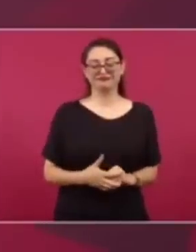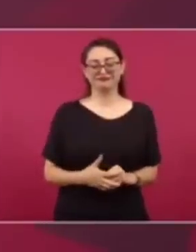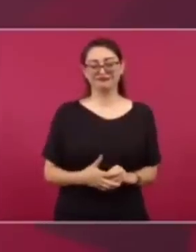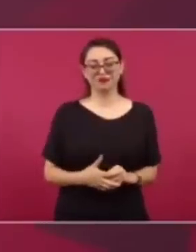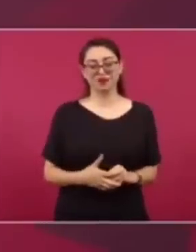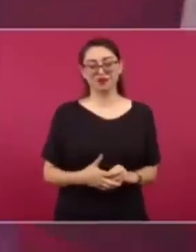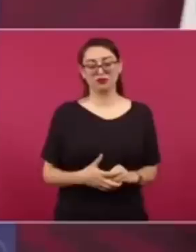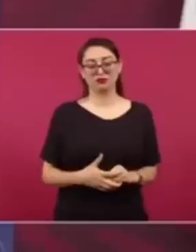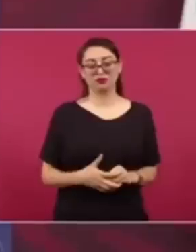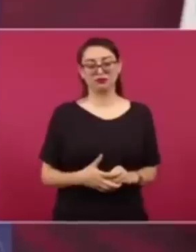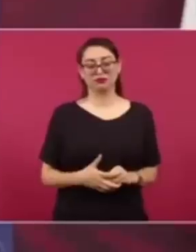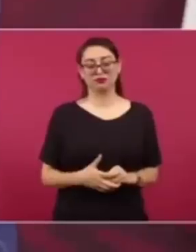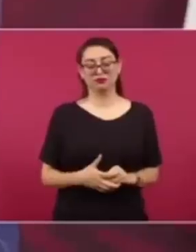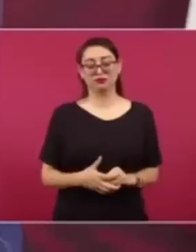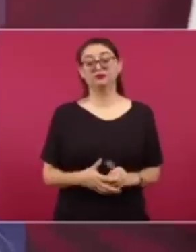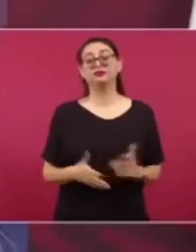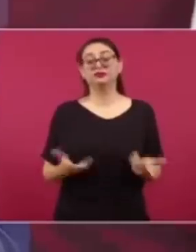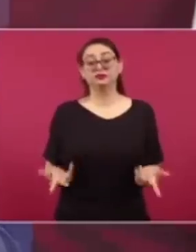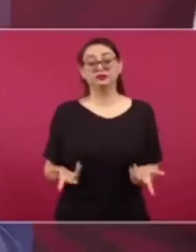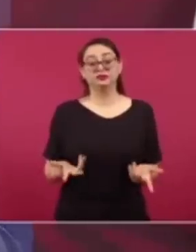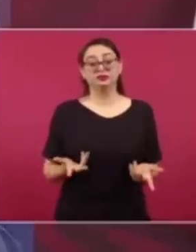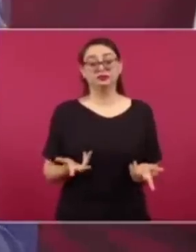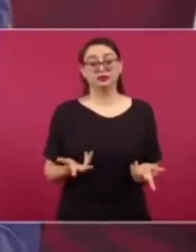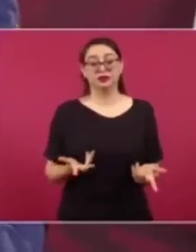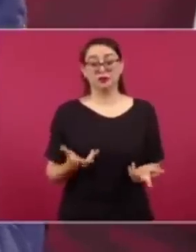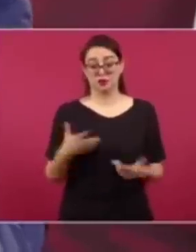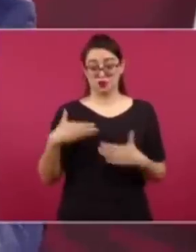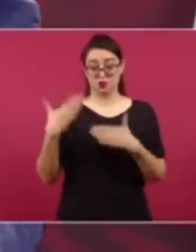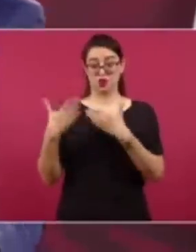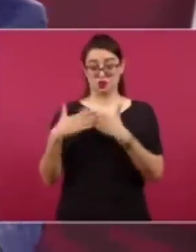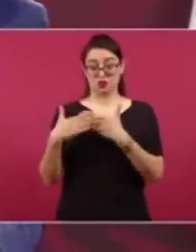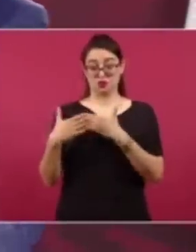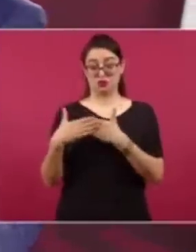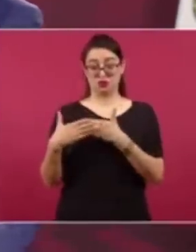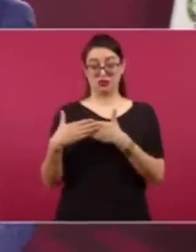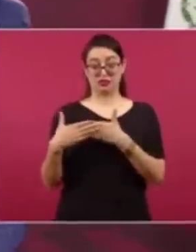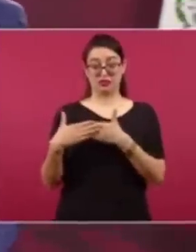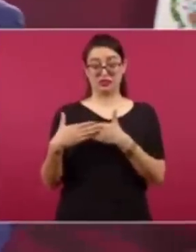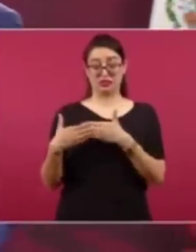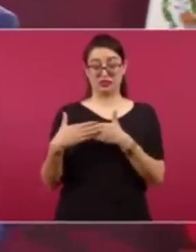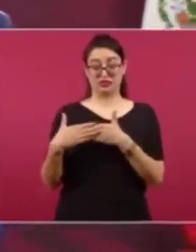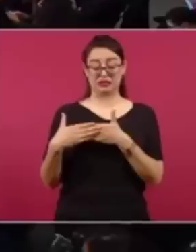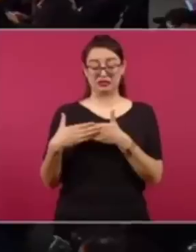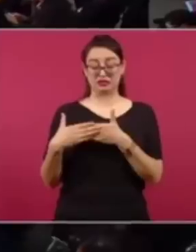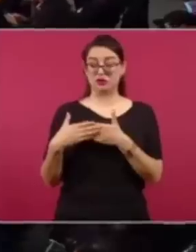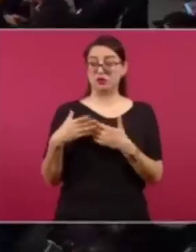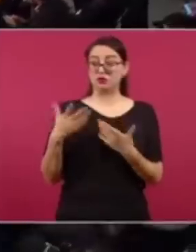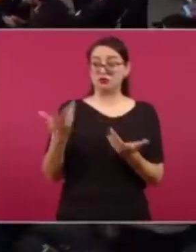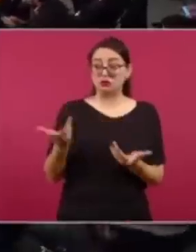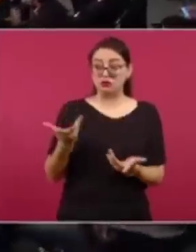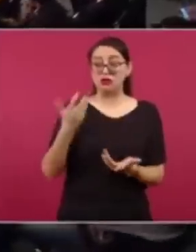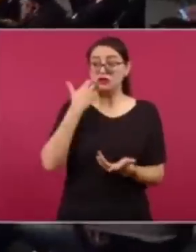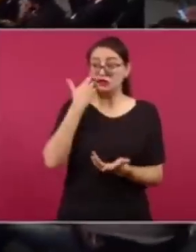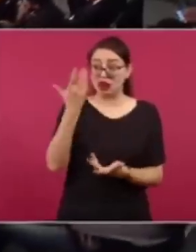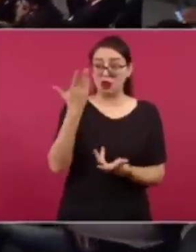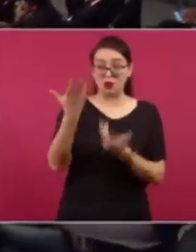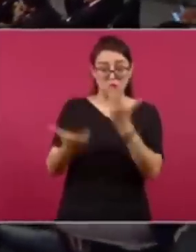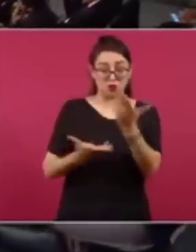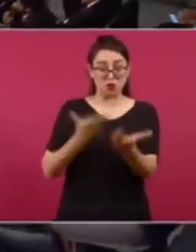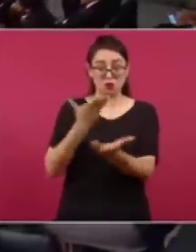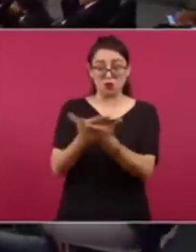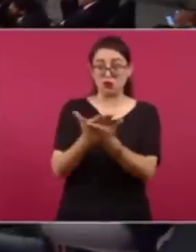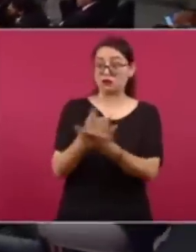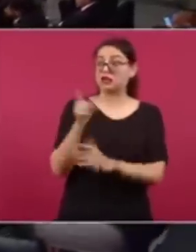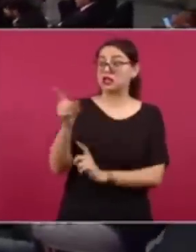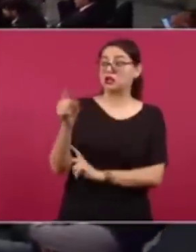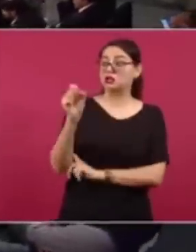elegir o queremos que se elija a los jueces a los magistrados a los